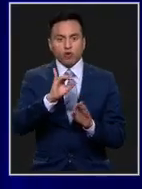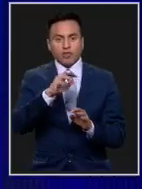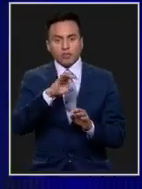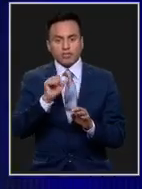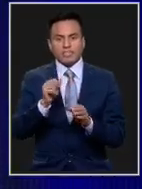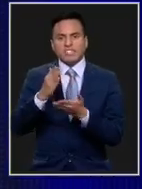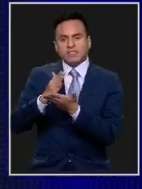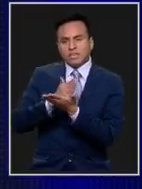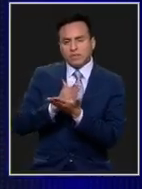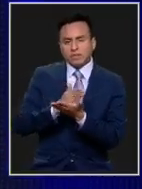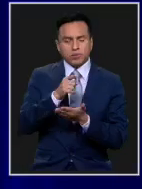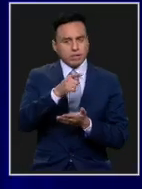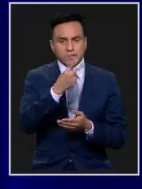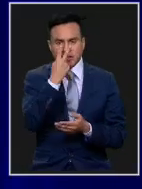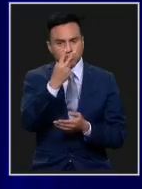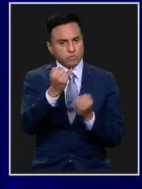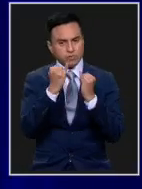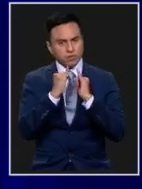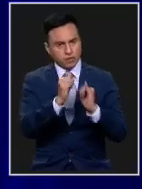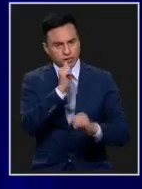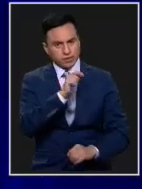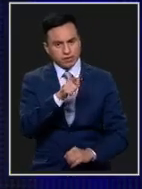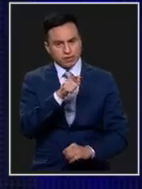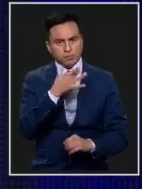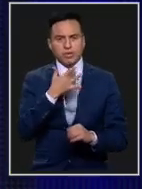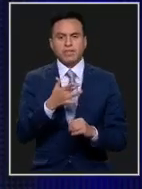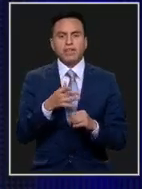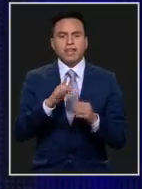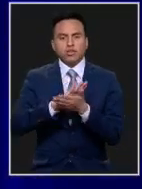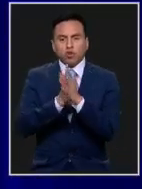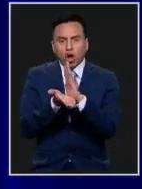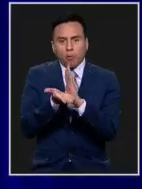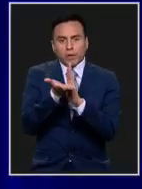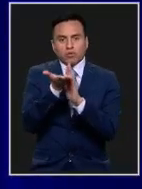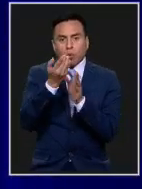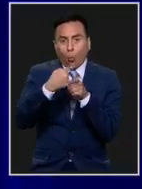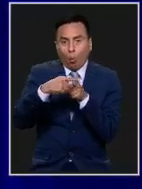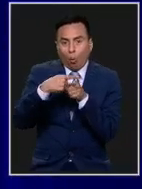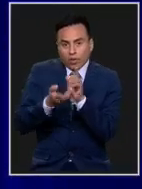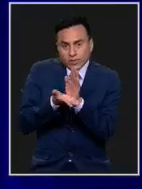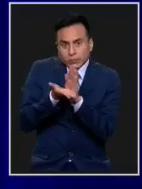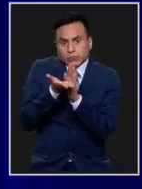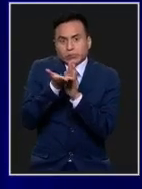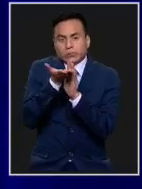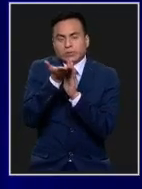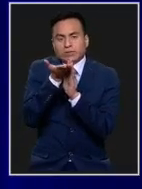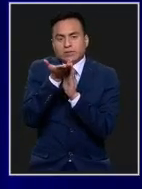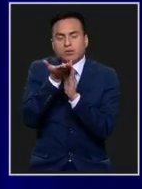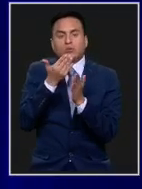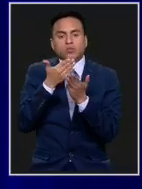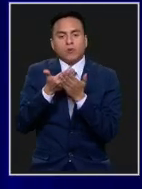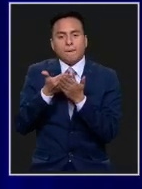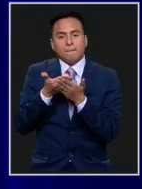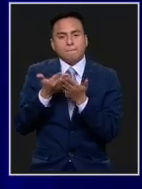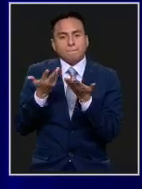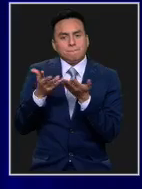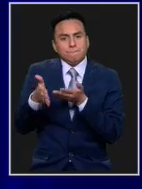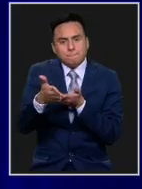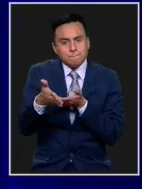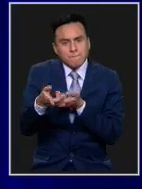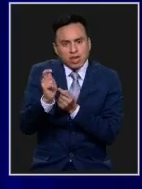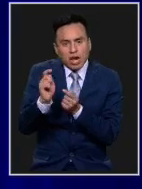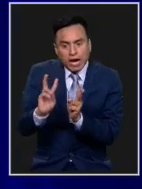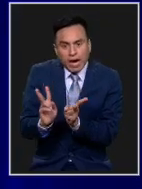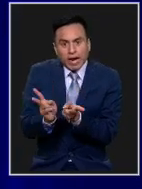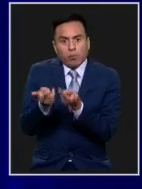Luis usted parece que no está bien informado porque todo el aumento en las cuotas que se produzca cuando las pesquerías se se se